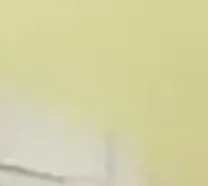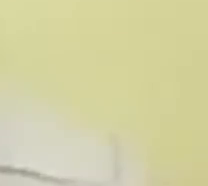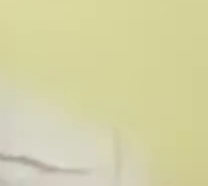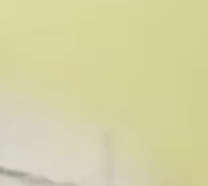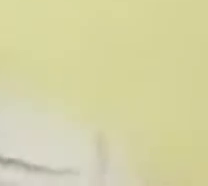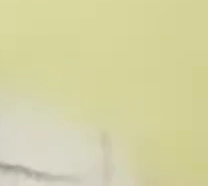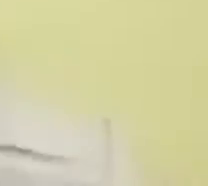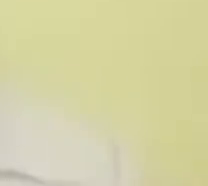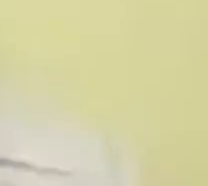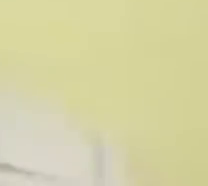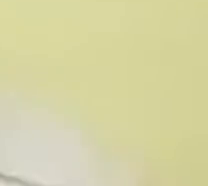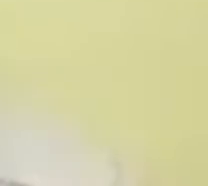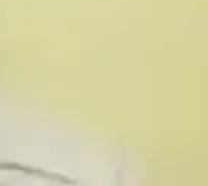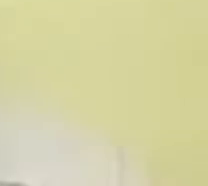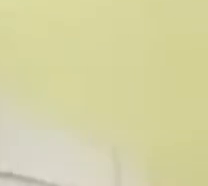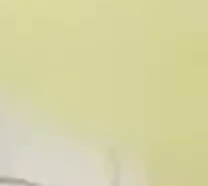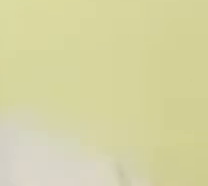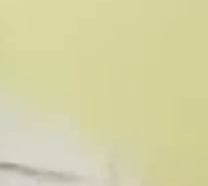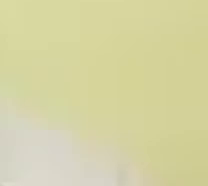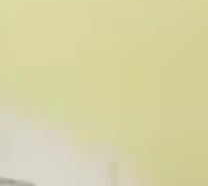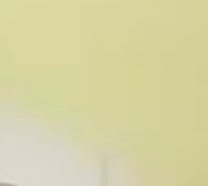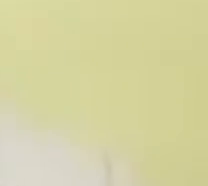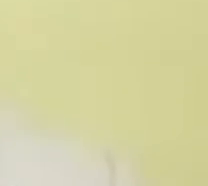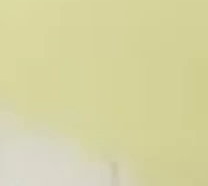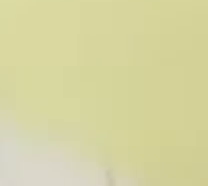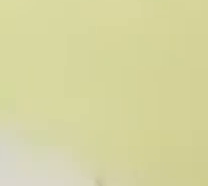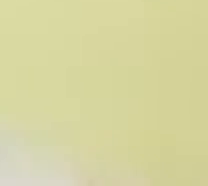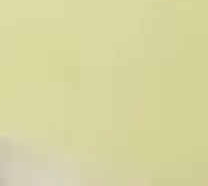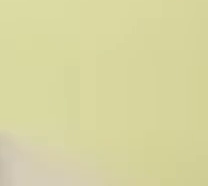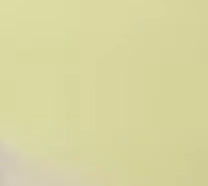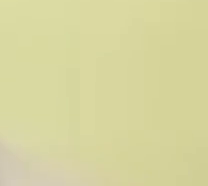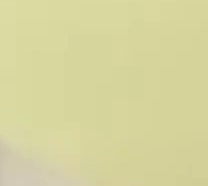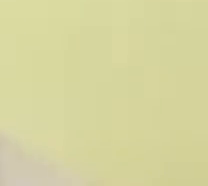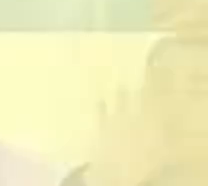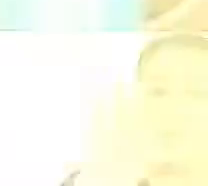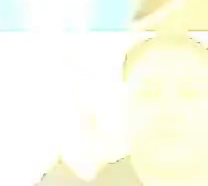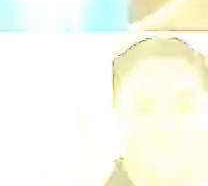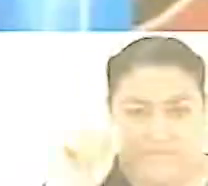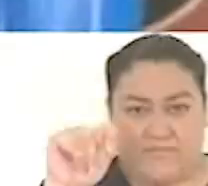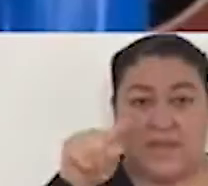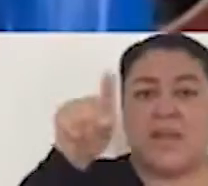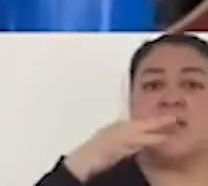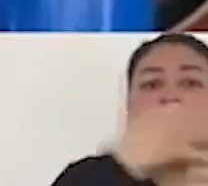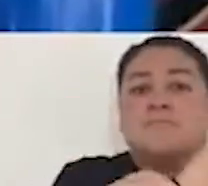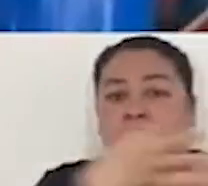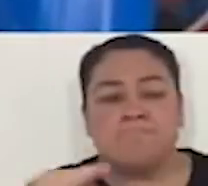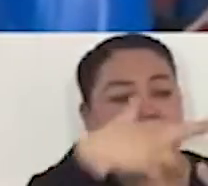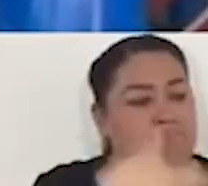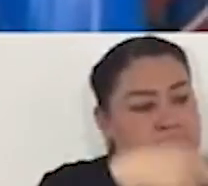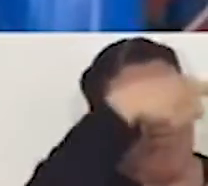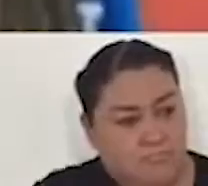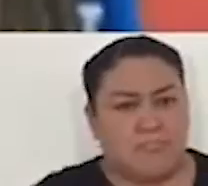da la ley que necesitan hacer la primera escuela para personas sordas en el país. María de Jesús